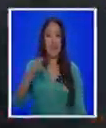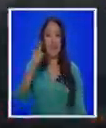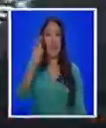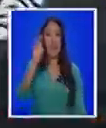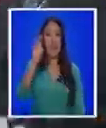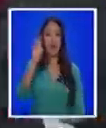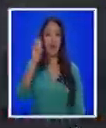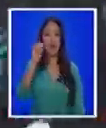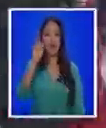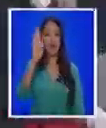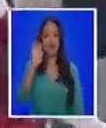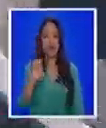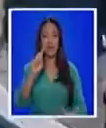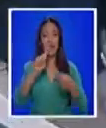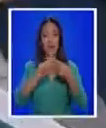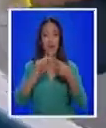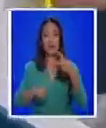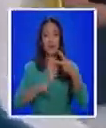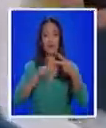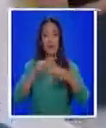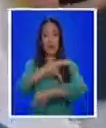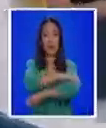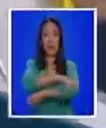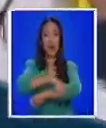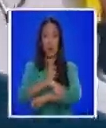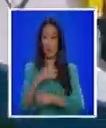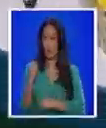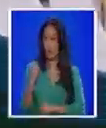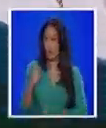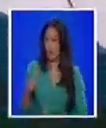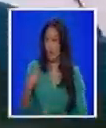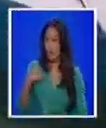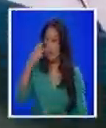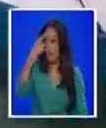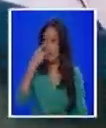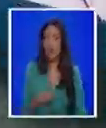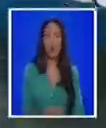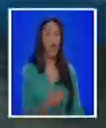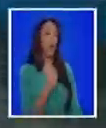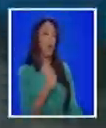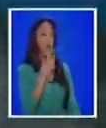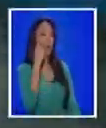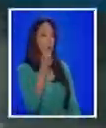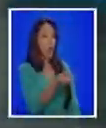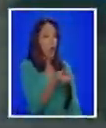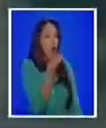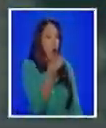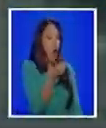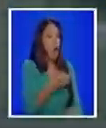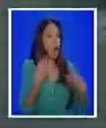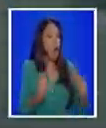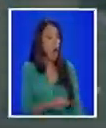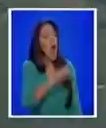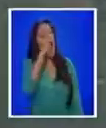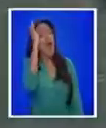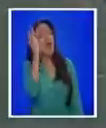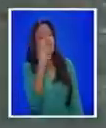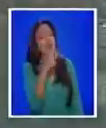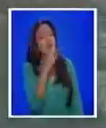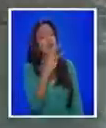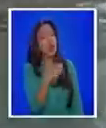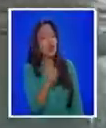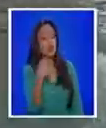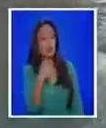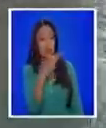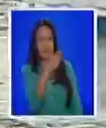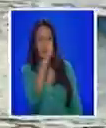la ronda! ¡Felicitaciones para ellos! ¡Qué fuerte! Es que yo creo que ellos comen harto chocho, ¿sí sabes? No, para mí que se han ido a